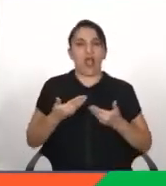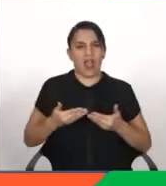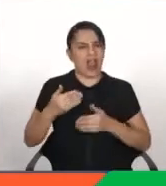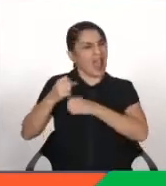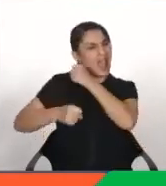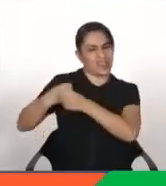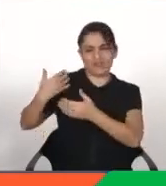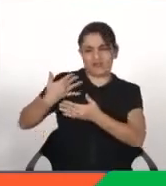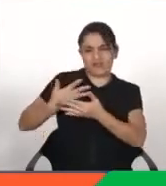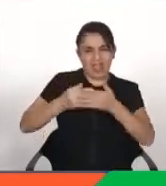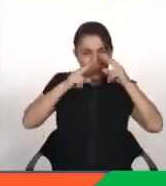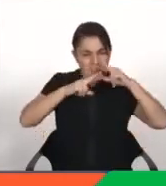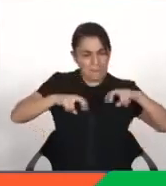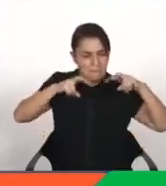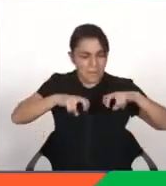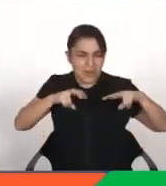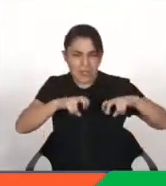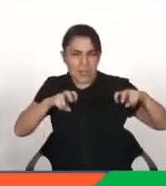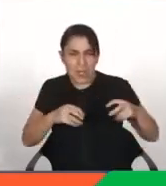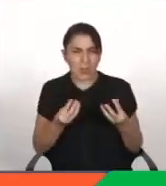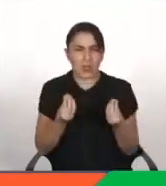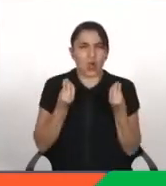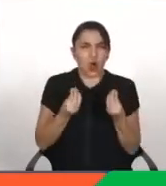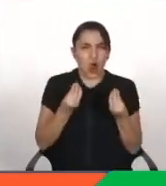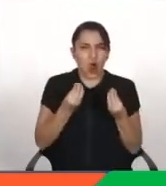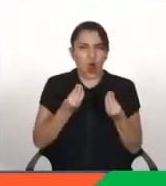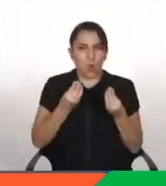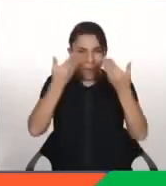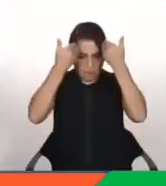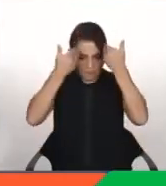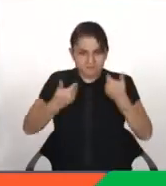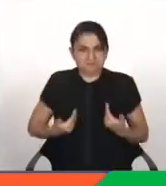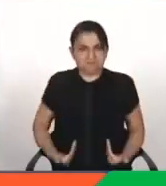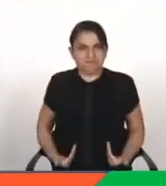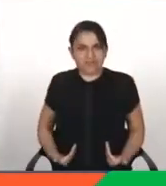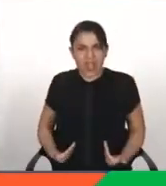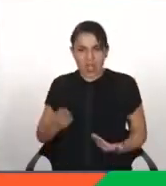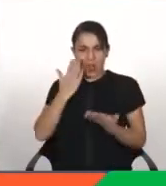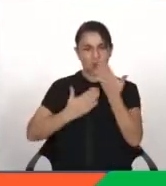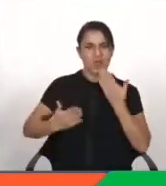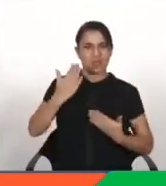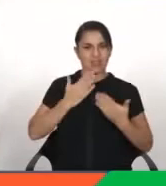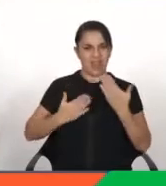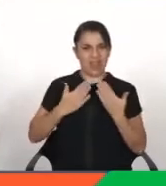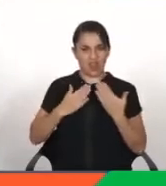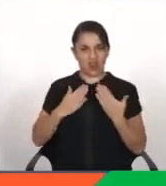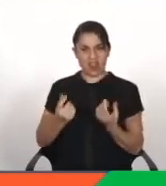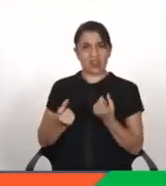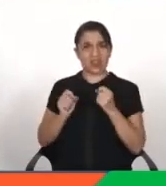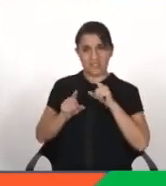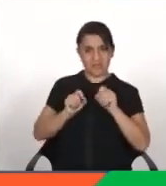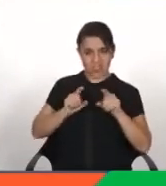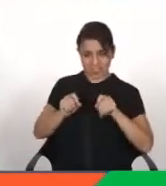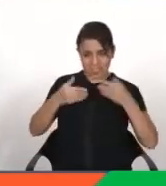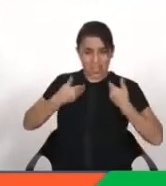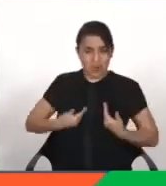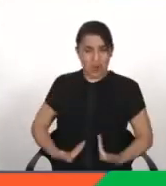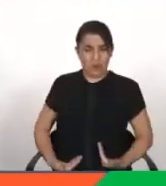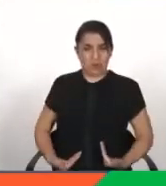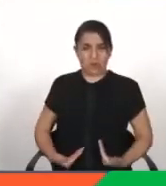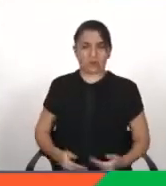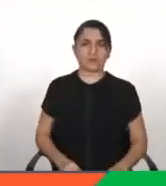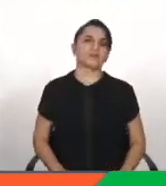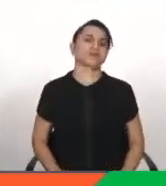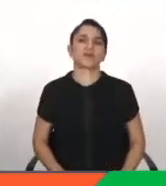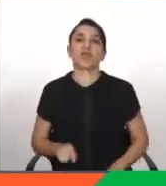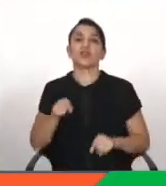funcionan los virus, cómo funciona, cómo responde nuestro sistema inmunitario al virus, etcétera, ¿no? Entonces, sin duda, tiene mucho futuro.